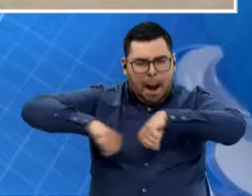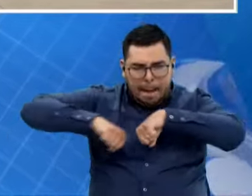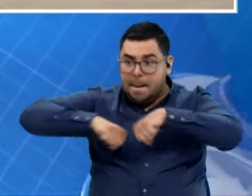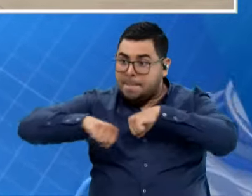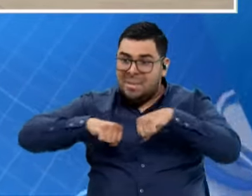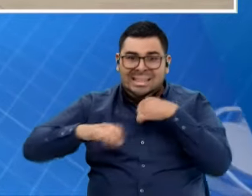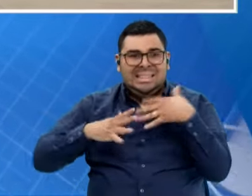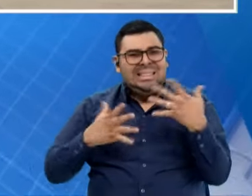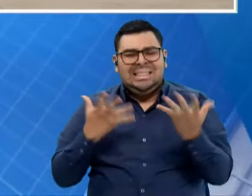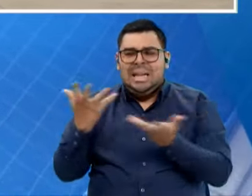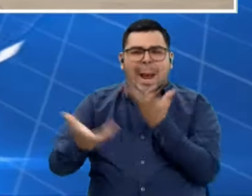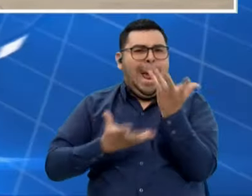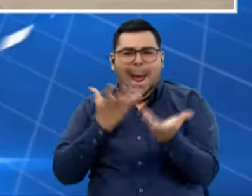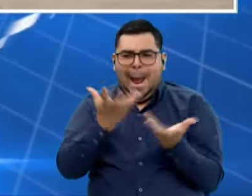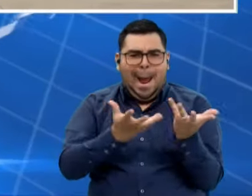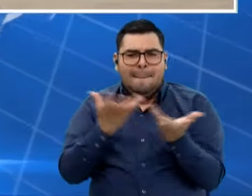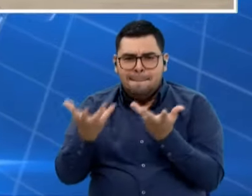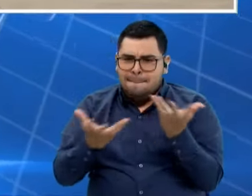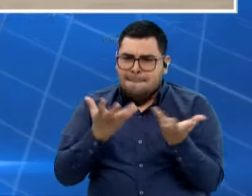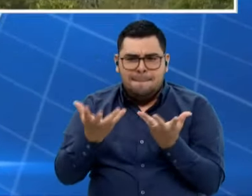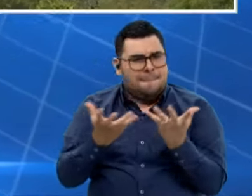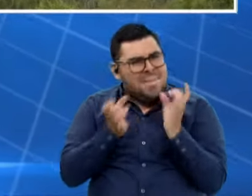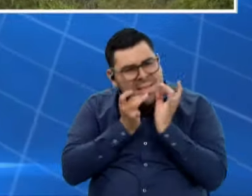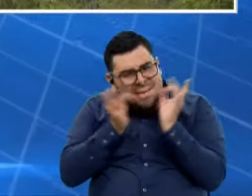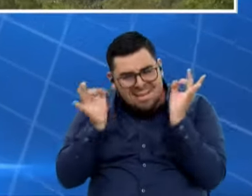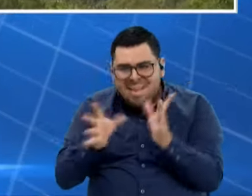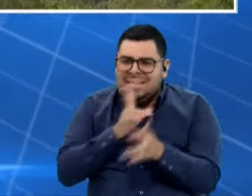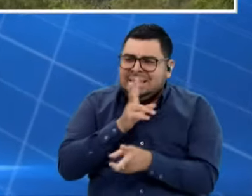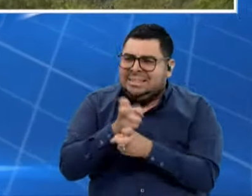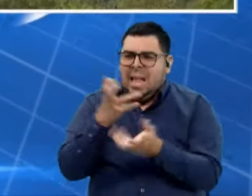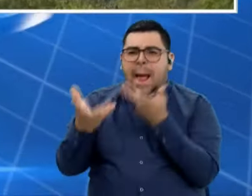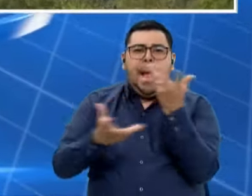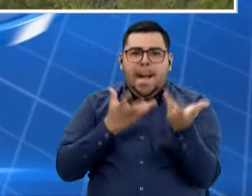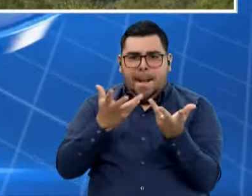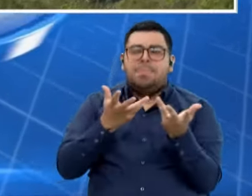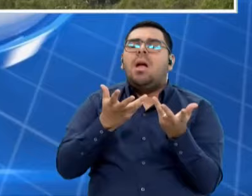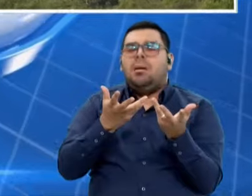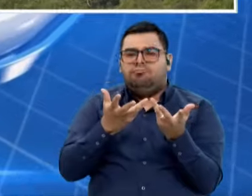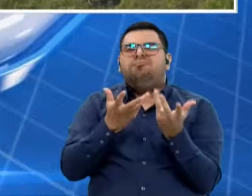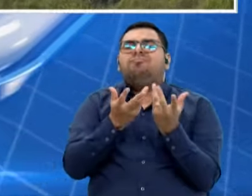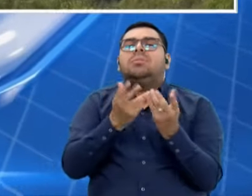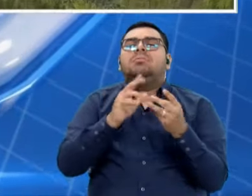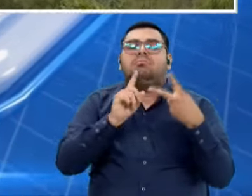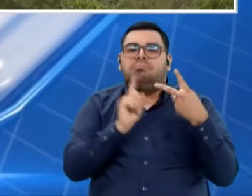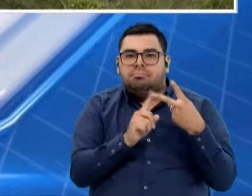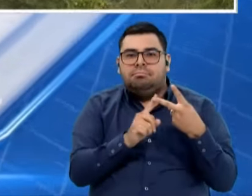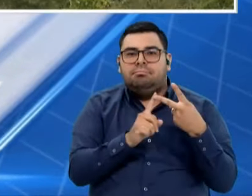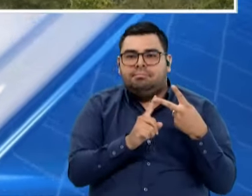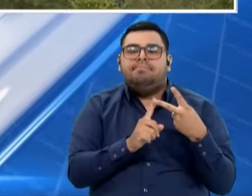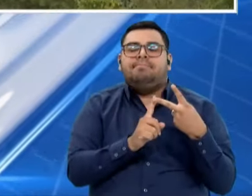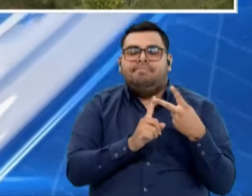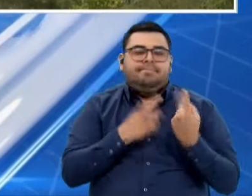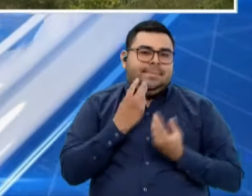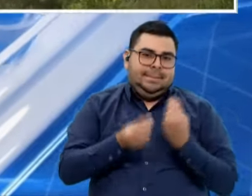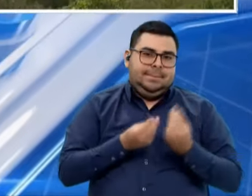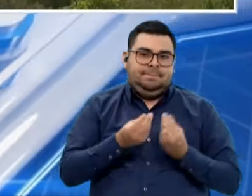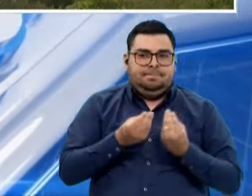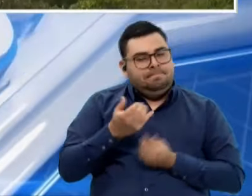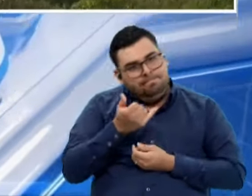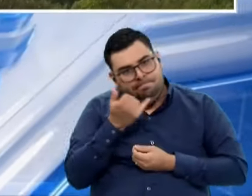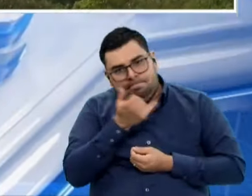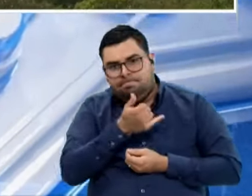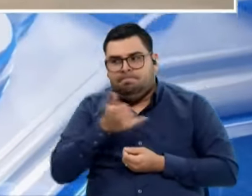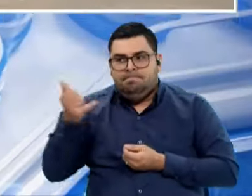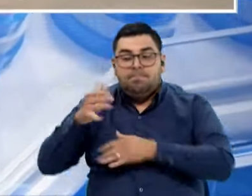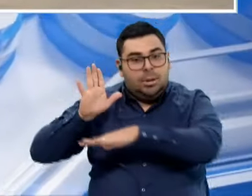capacidad para poder sobrellevar esa situación y solucionar el tema, lo que hace es que conlleva a la segunda instancia, en este caso es el departamento, en